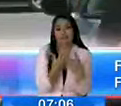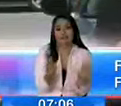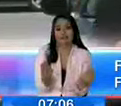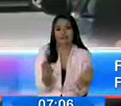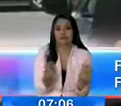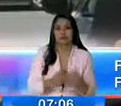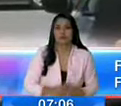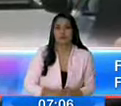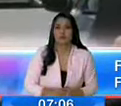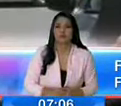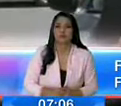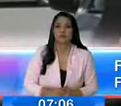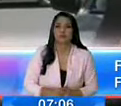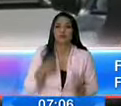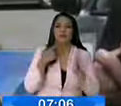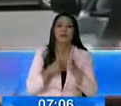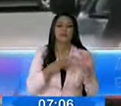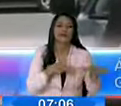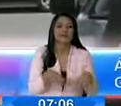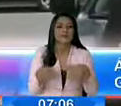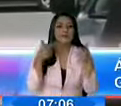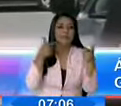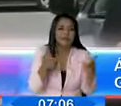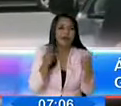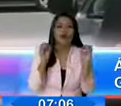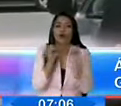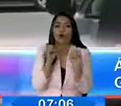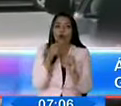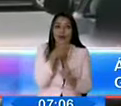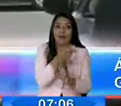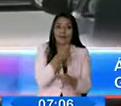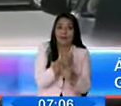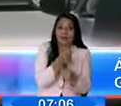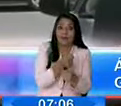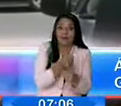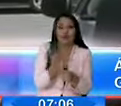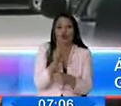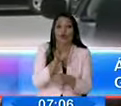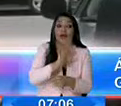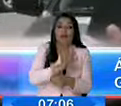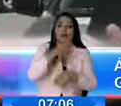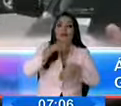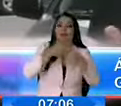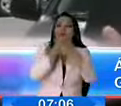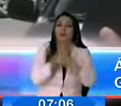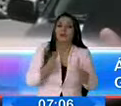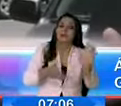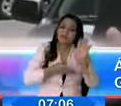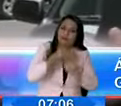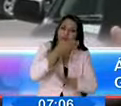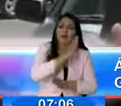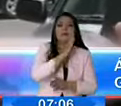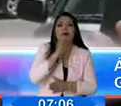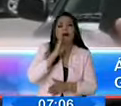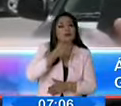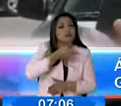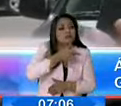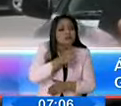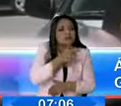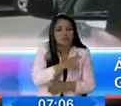tiene nada que ver con algún operativo o que haya estado en funciones. Él estuvo en su tiempo libre. El señor por su propia cuenta